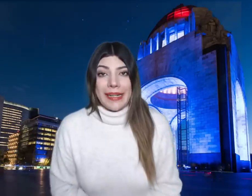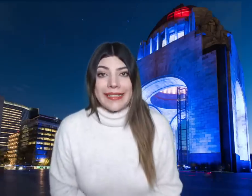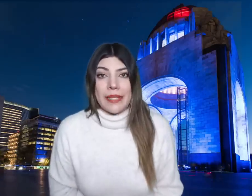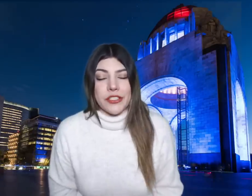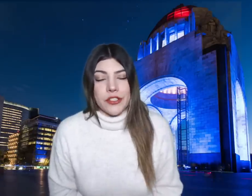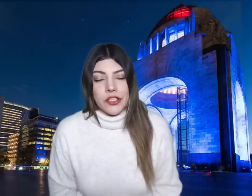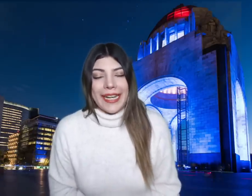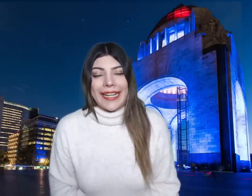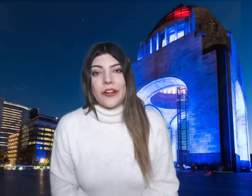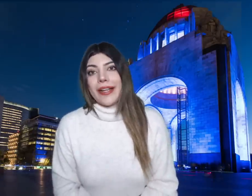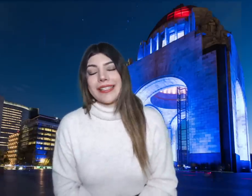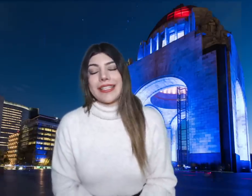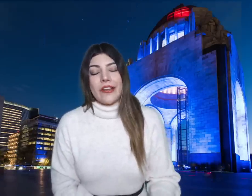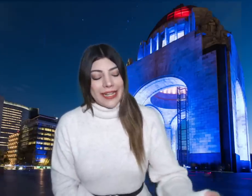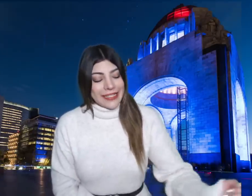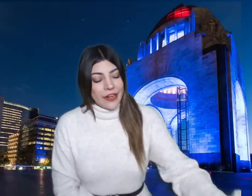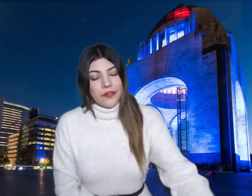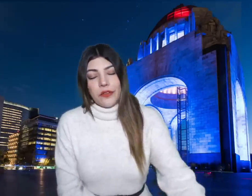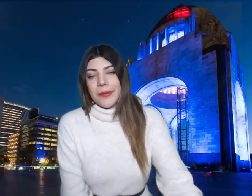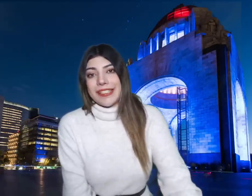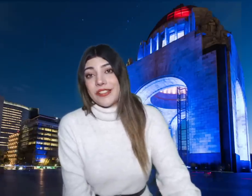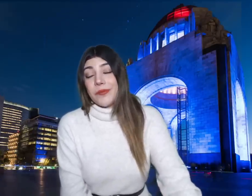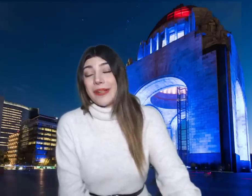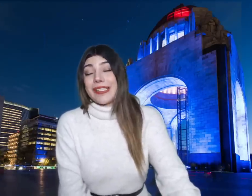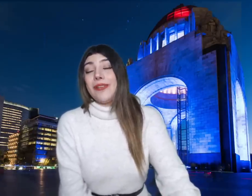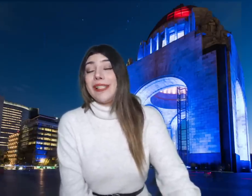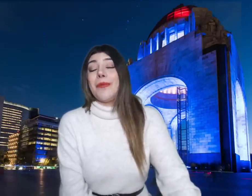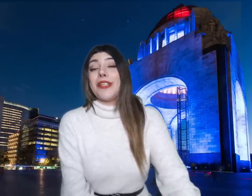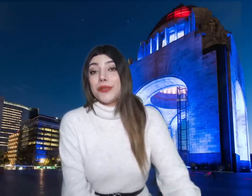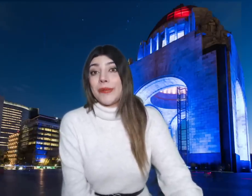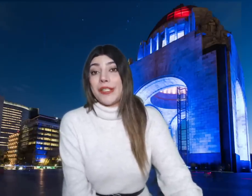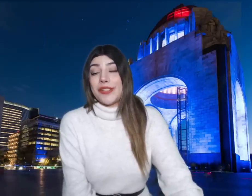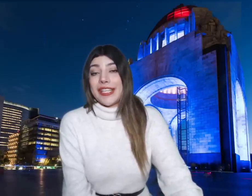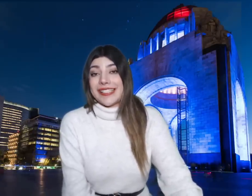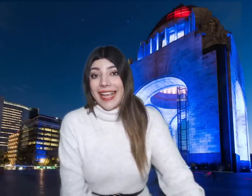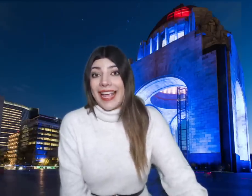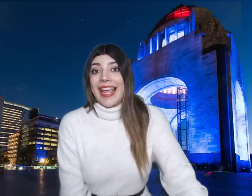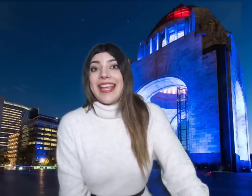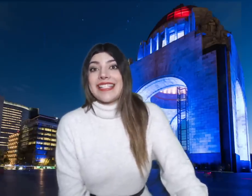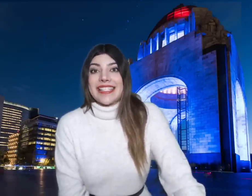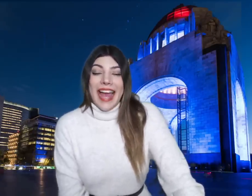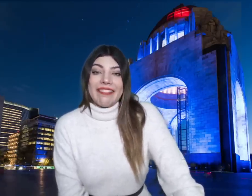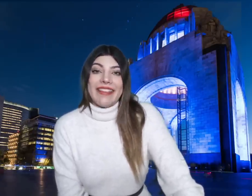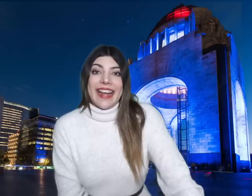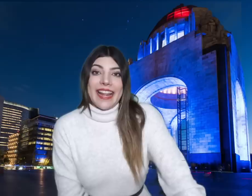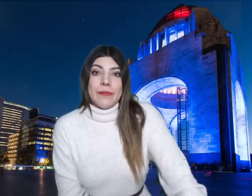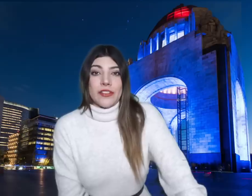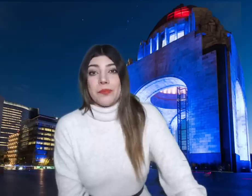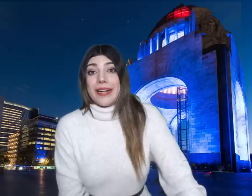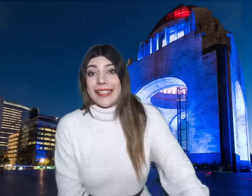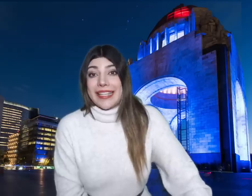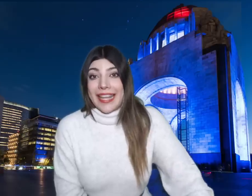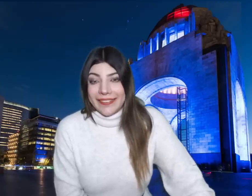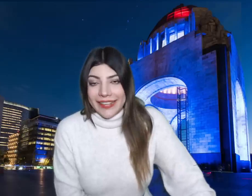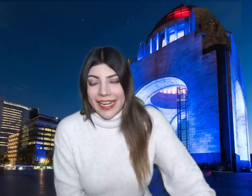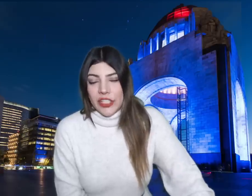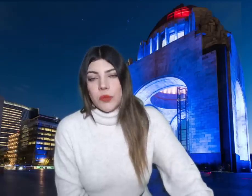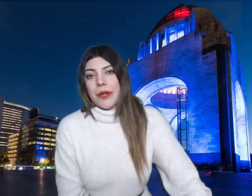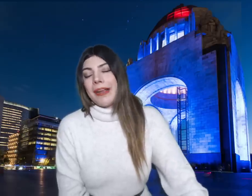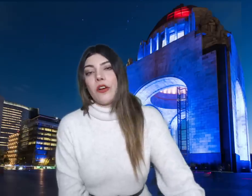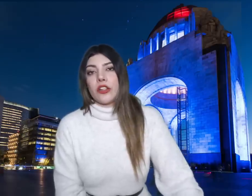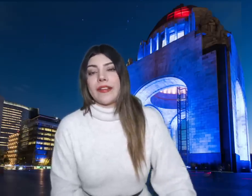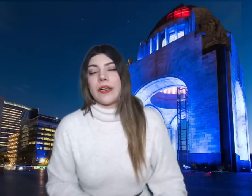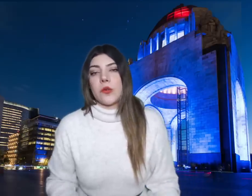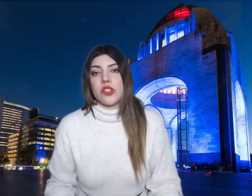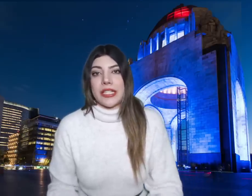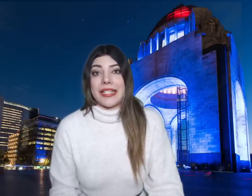al Nopal Times. Yo soy Jaque Rojas y hoy les traigo información pues de último minuto, amigos. Y es que ya tenemos presidenta en la